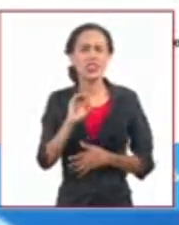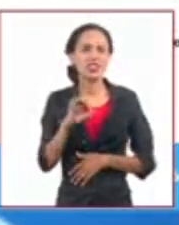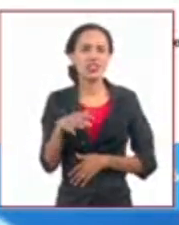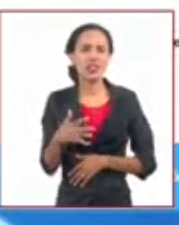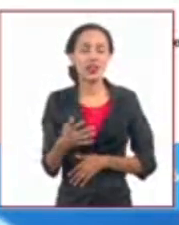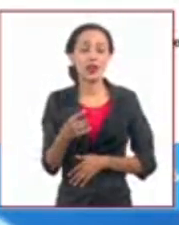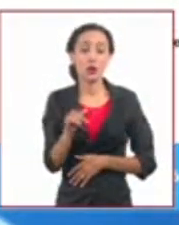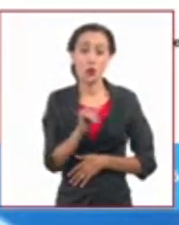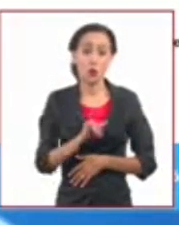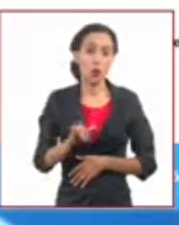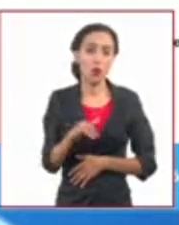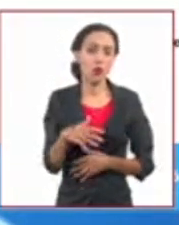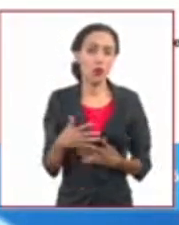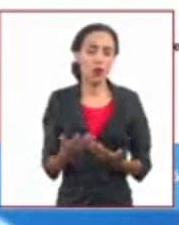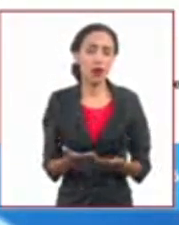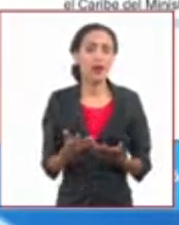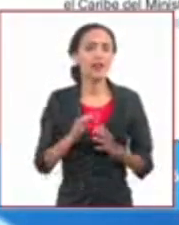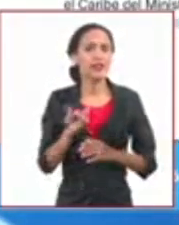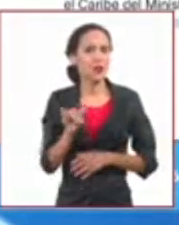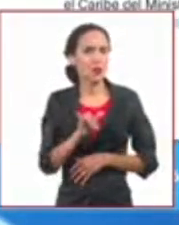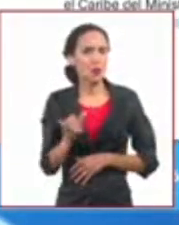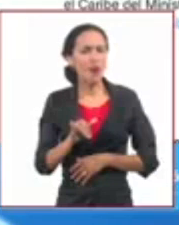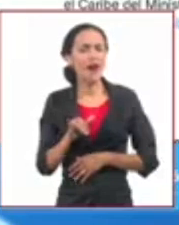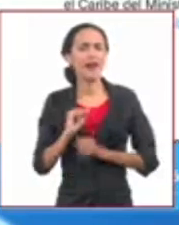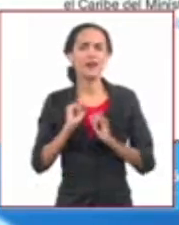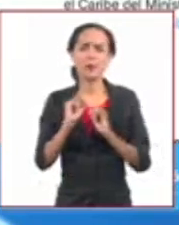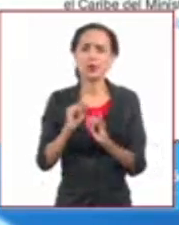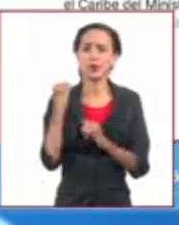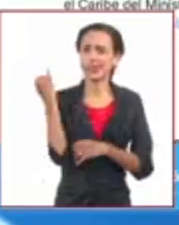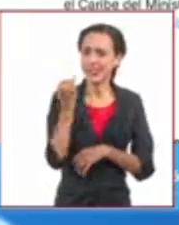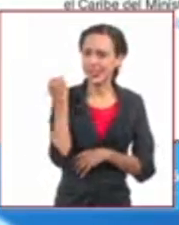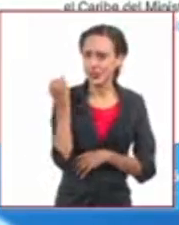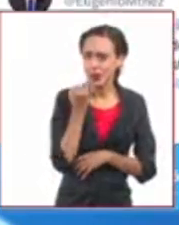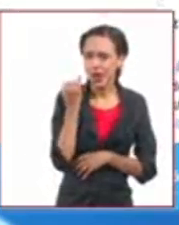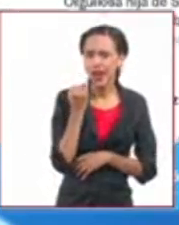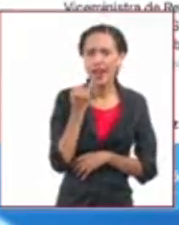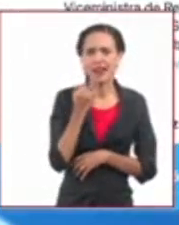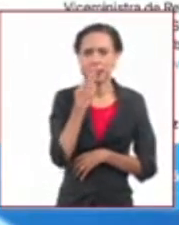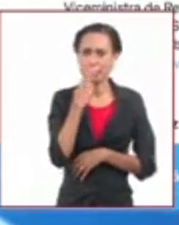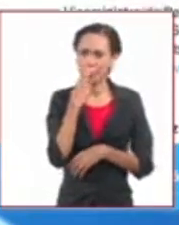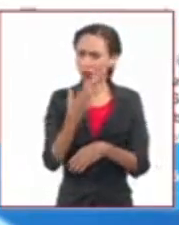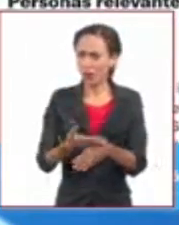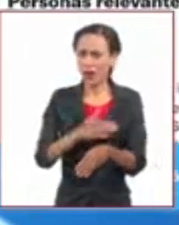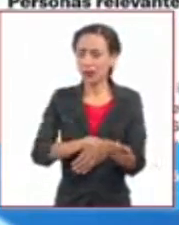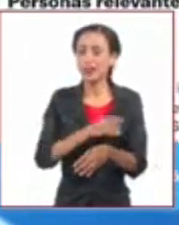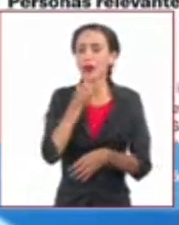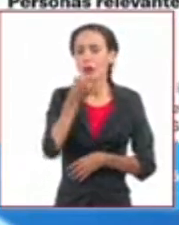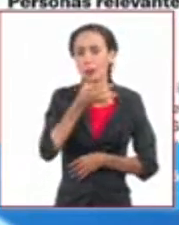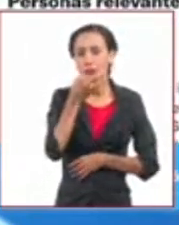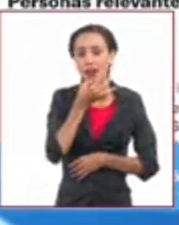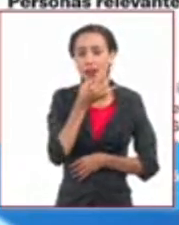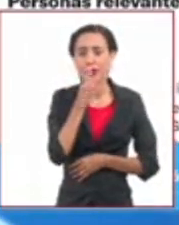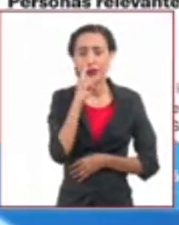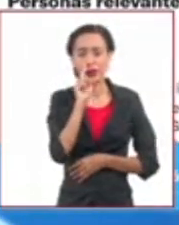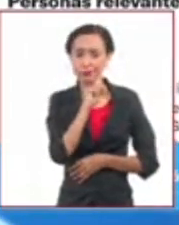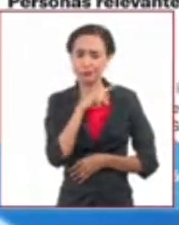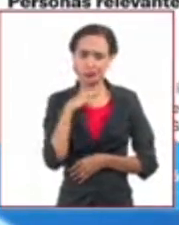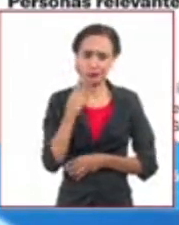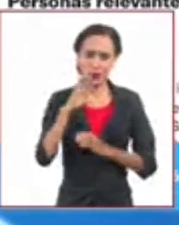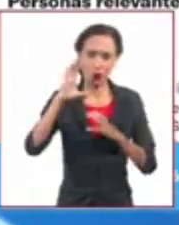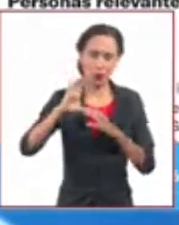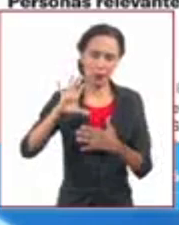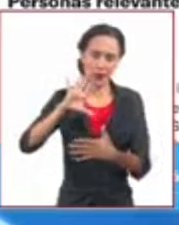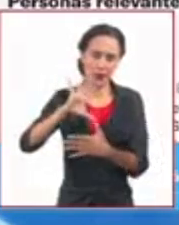ya lo han hecho también medios internacionales desde muchas horas antes del fracaso que va cosechando esta cumbre de las